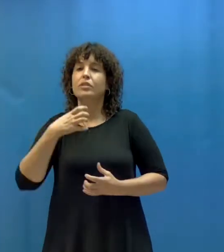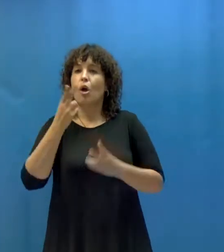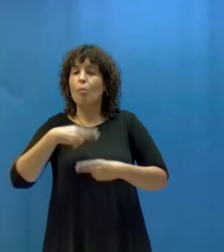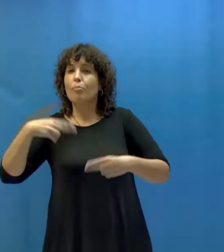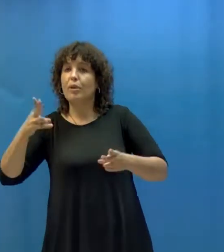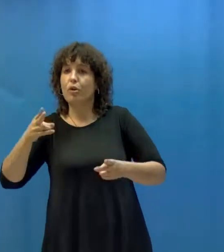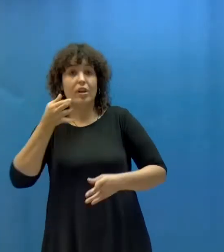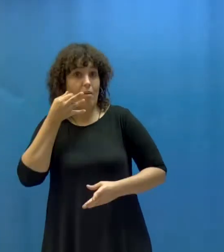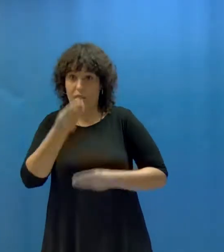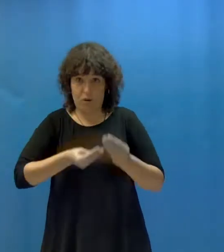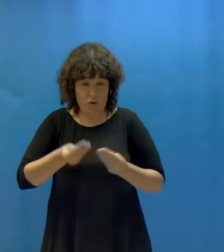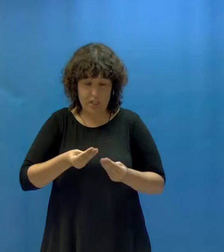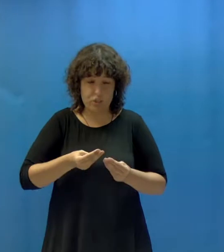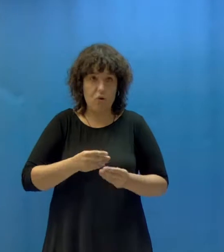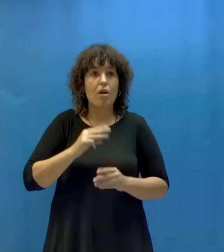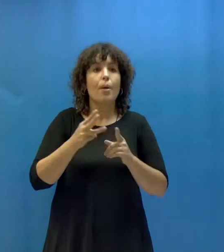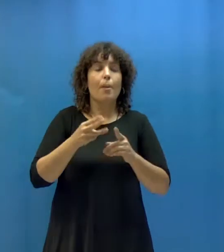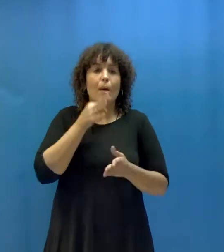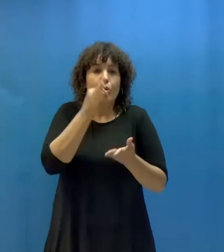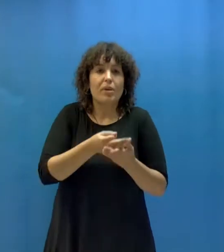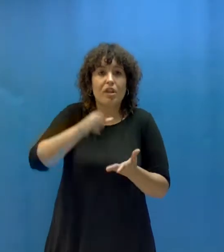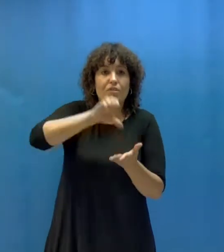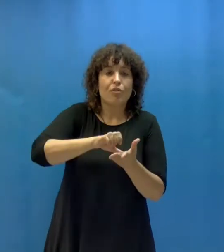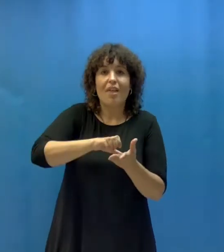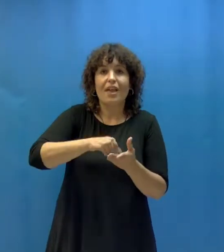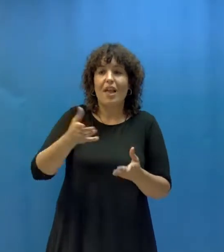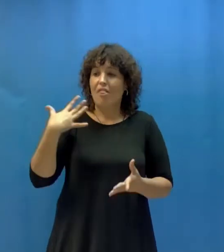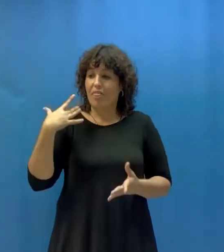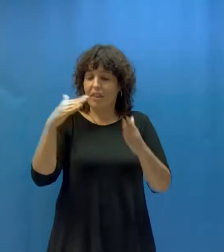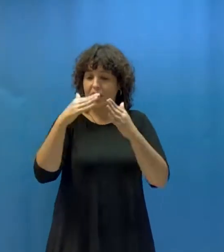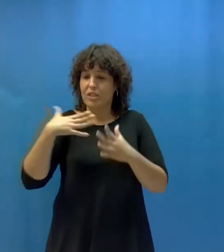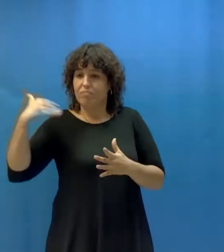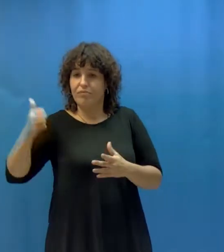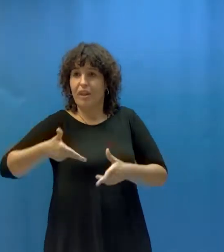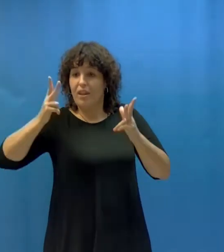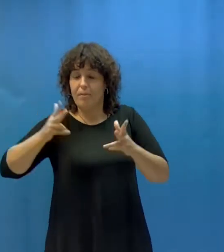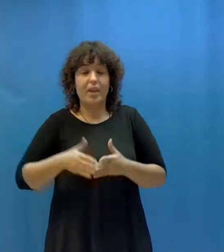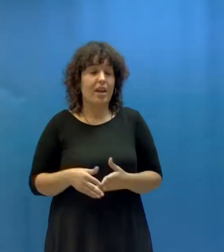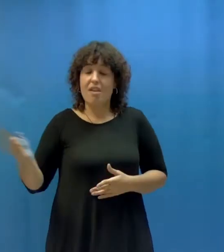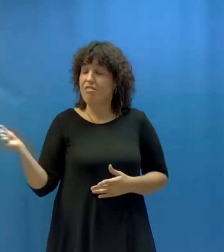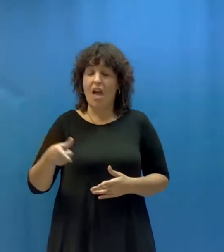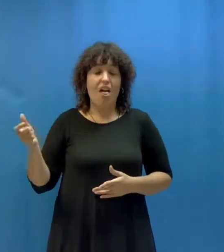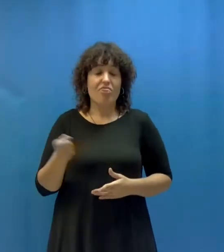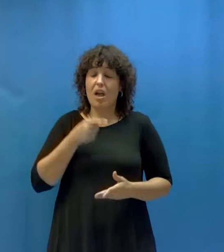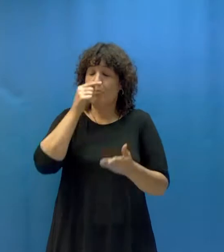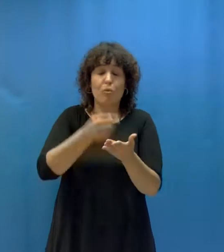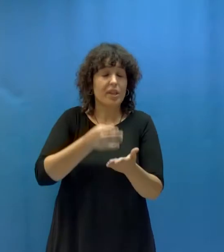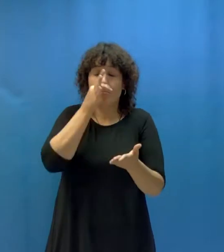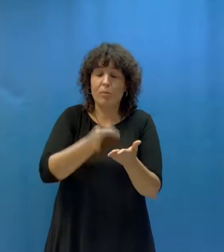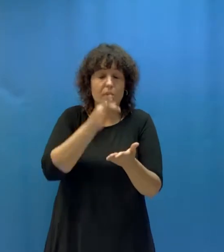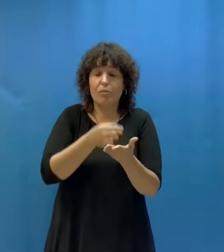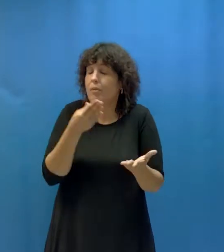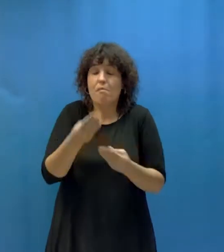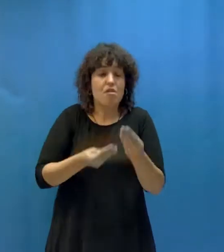libre de desahucios y estos lamentablemente aumentan, anuncian y anuncian cosas que luego no pueden o no quieren cumplir. Y en